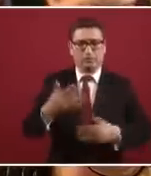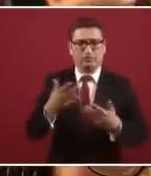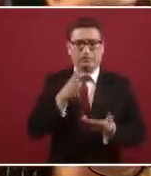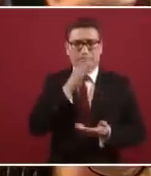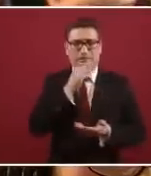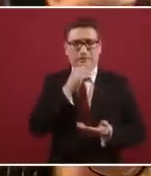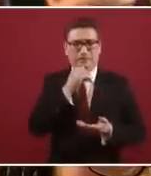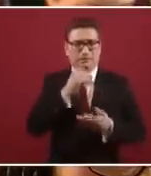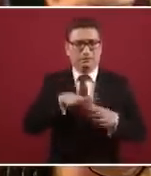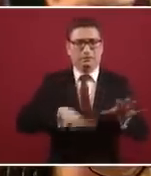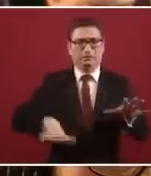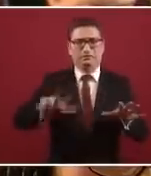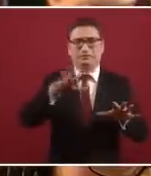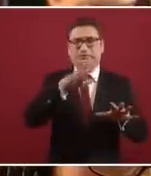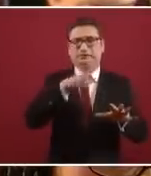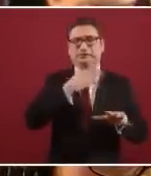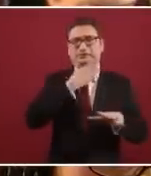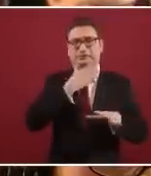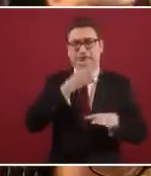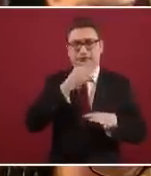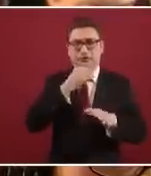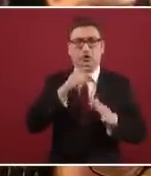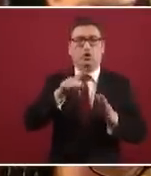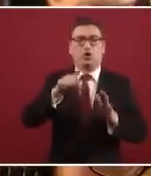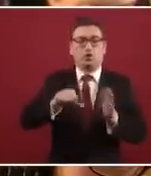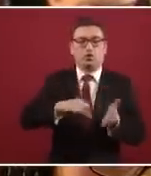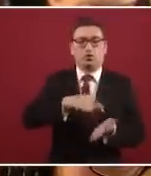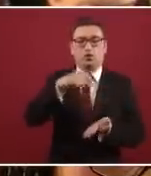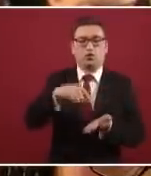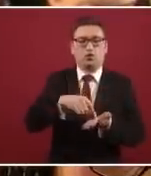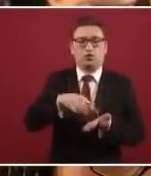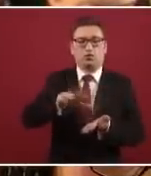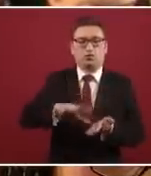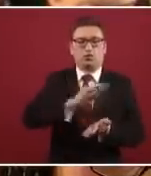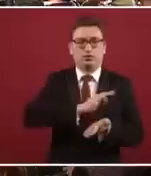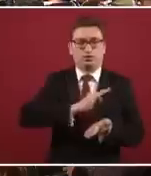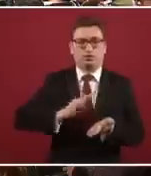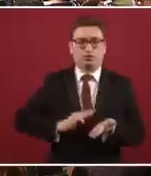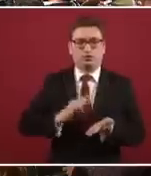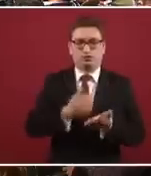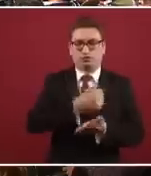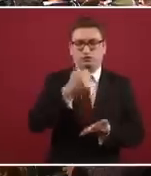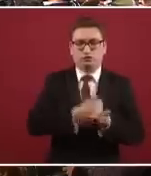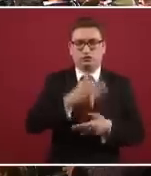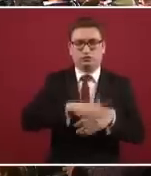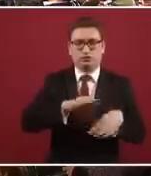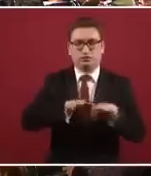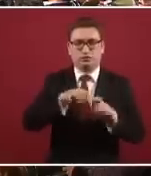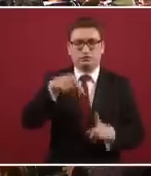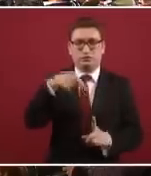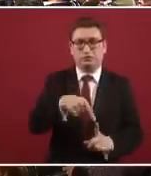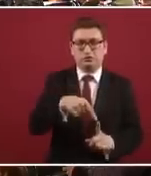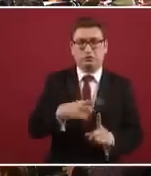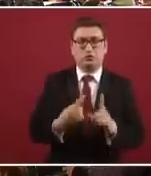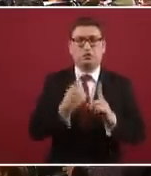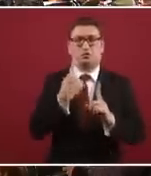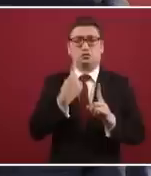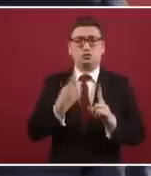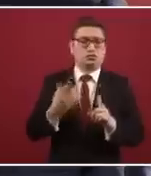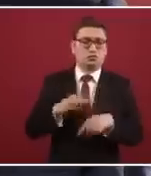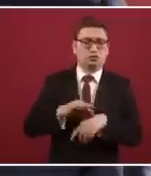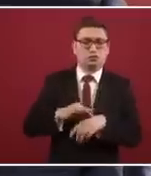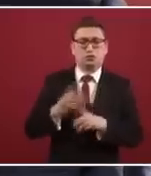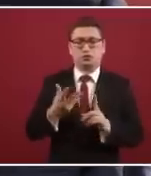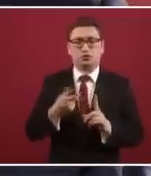o en el peor de los casos se van a concentrar en las cabeceras municipales, como usted dice, o en las ciudades principales. Viendo esta